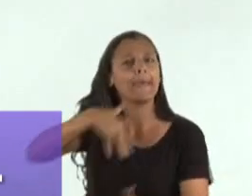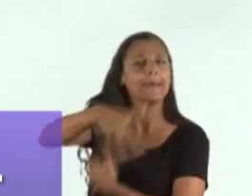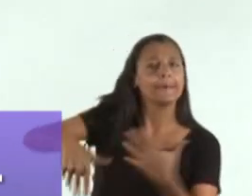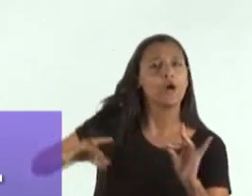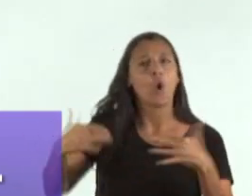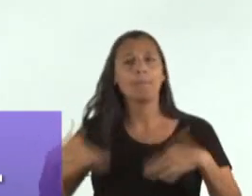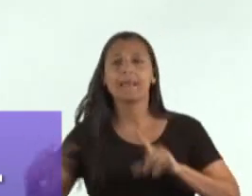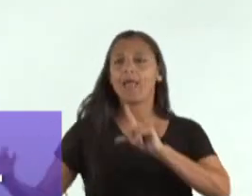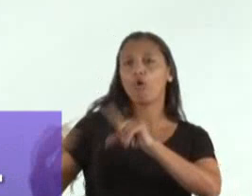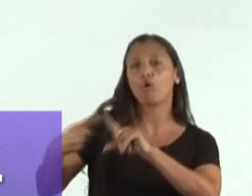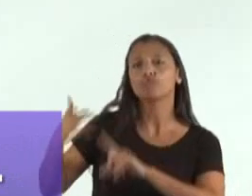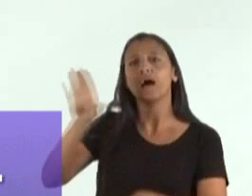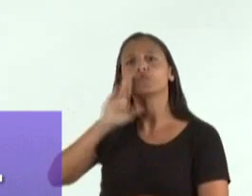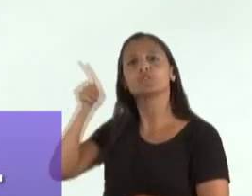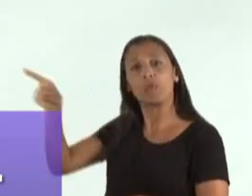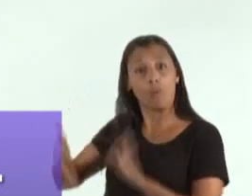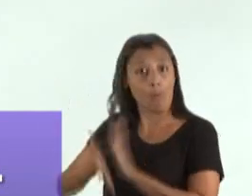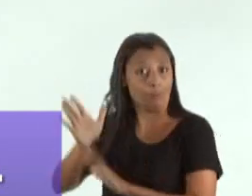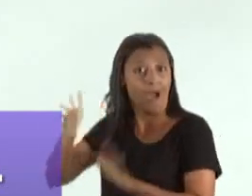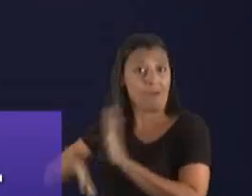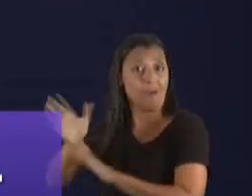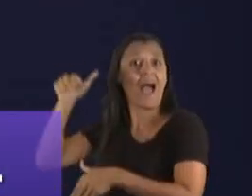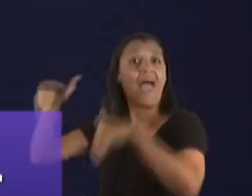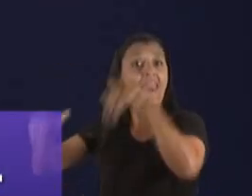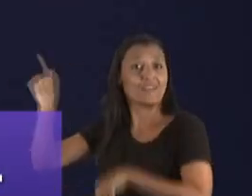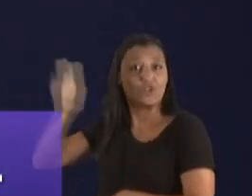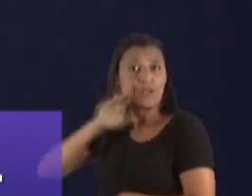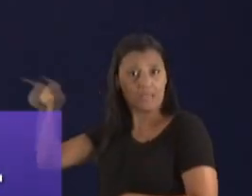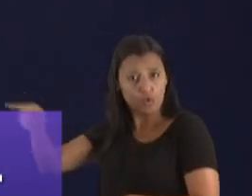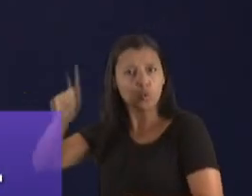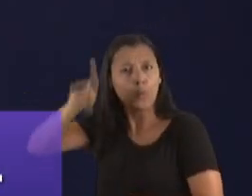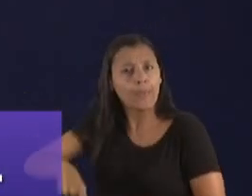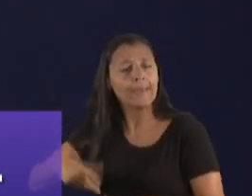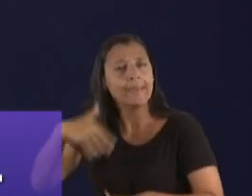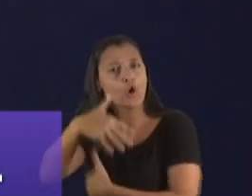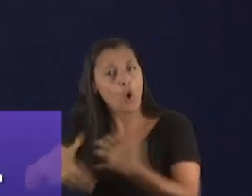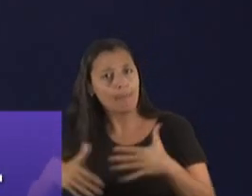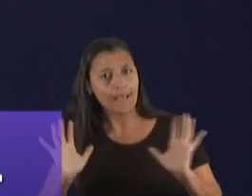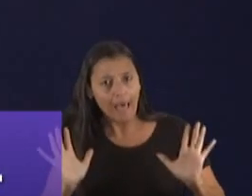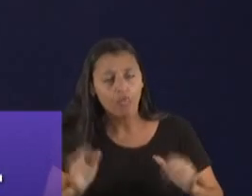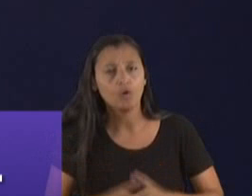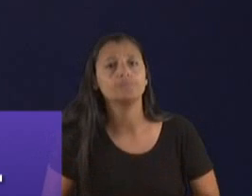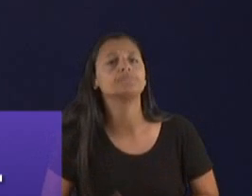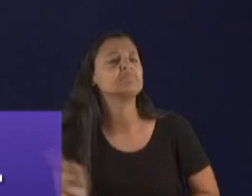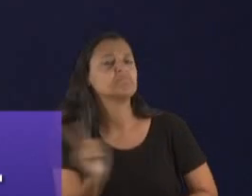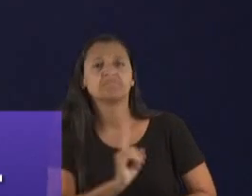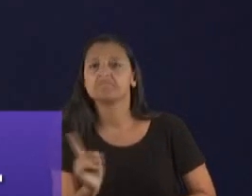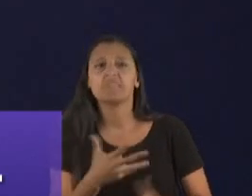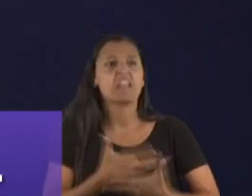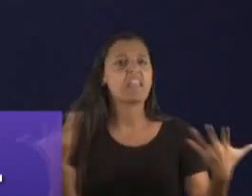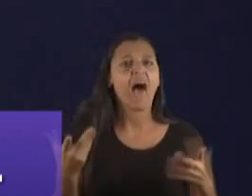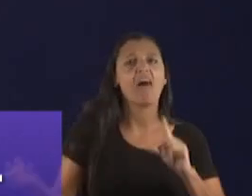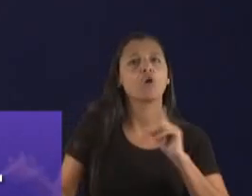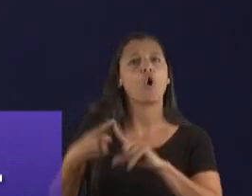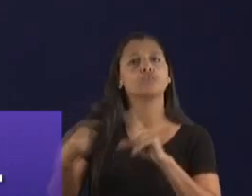ante las inminentes elecciones allí? Gracias. Empiezo por el final. No hay ninguna posibilidad de que nada empañe la relación